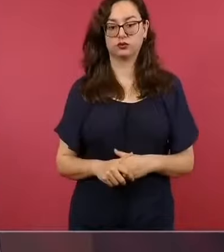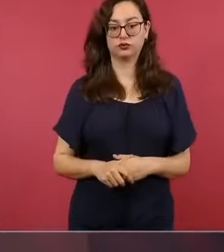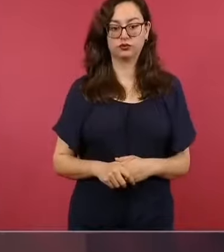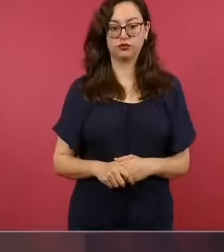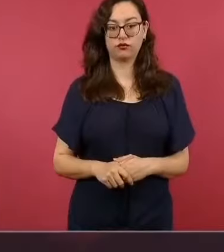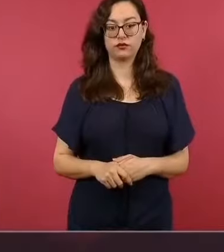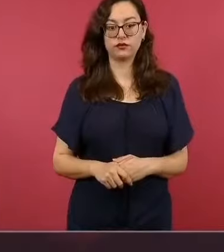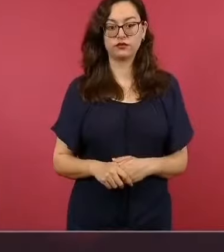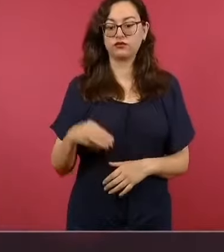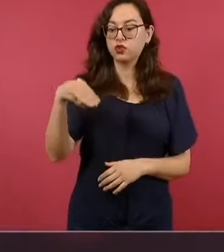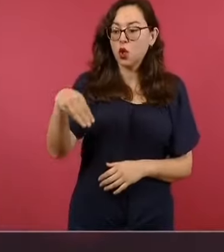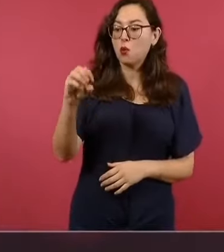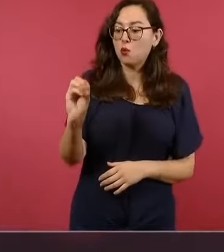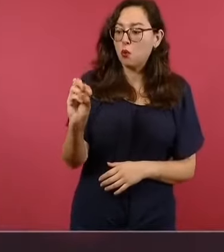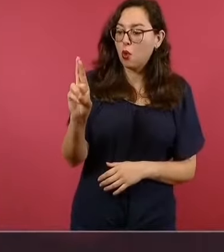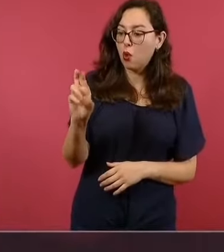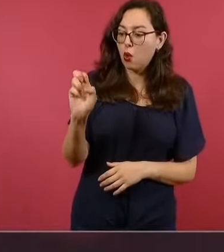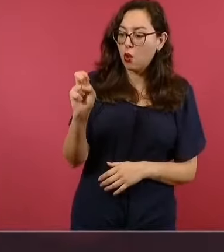no morenacabello